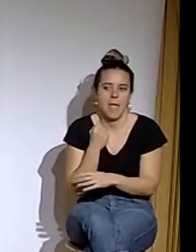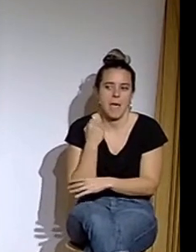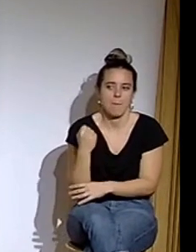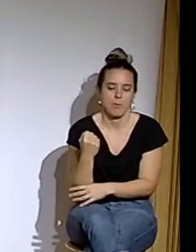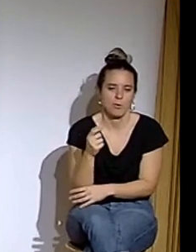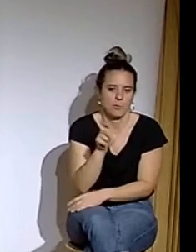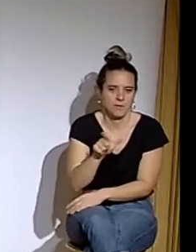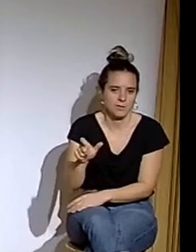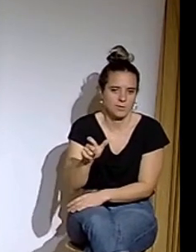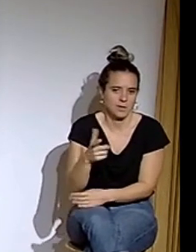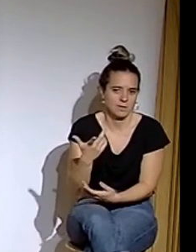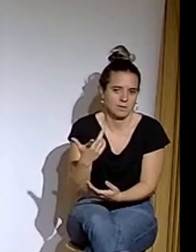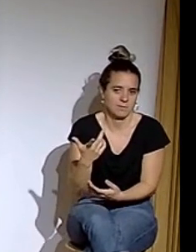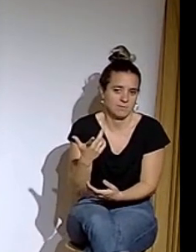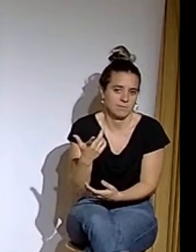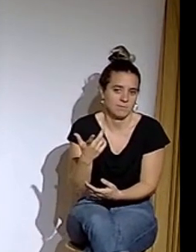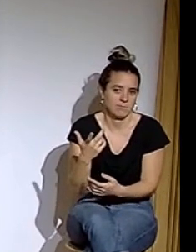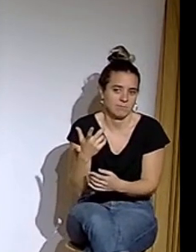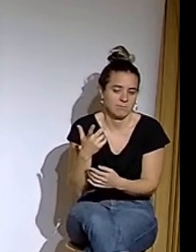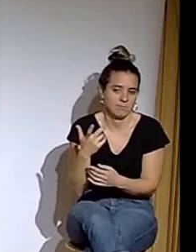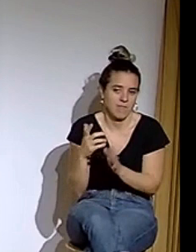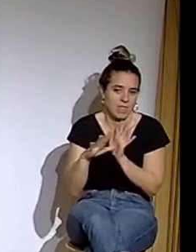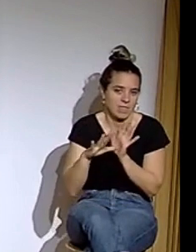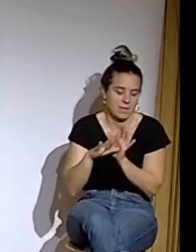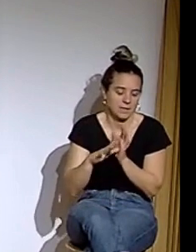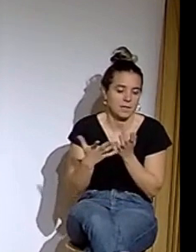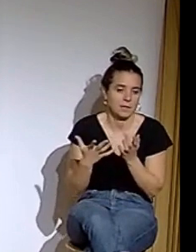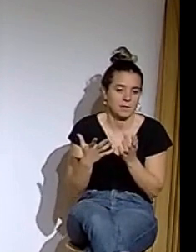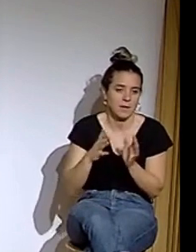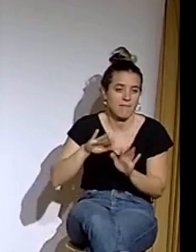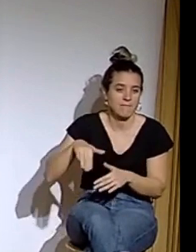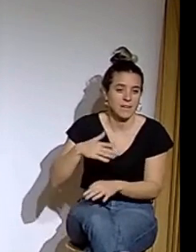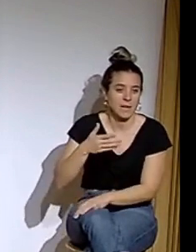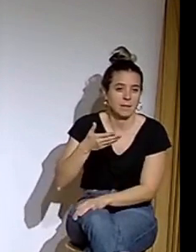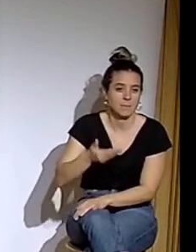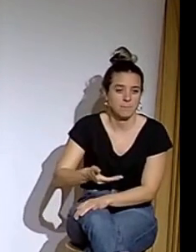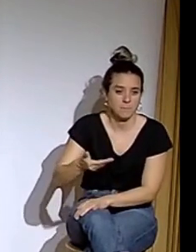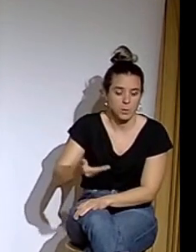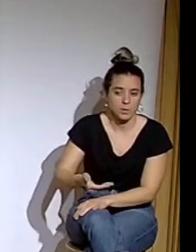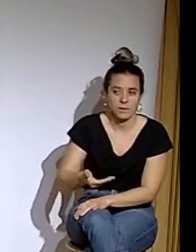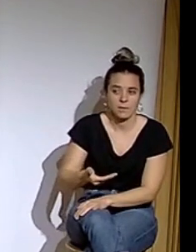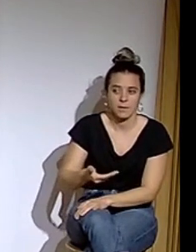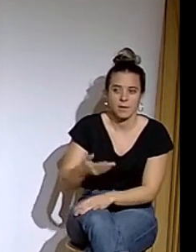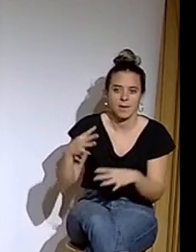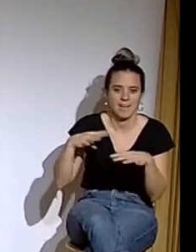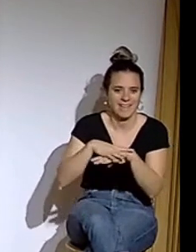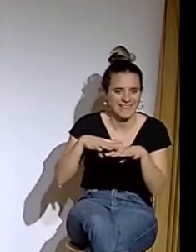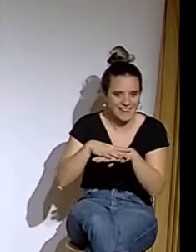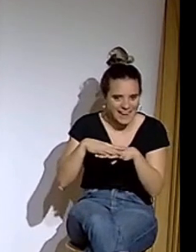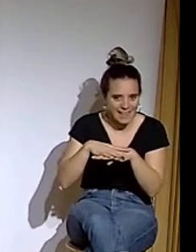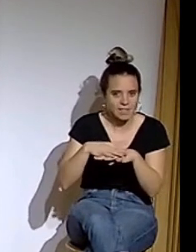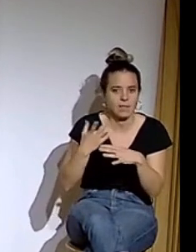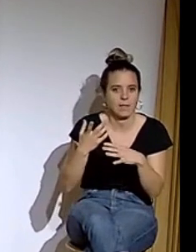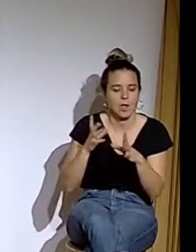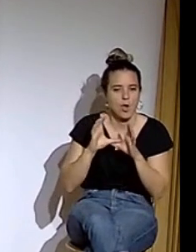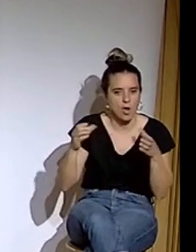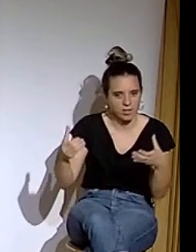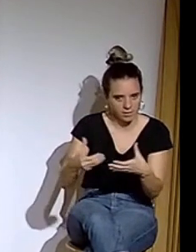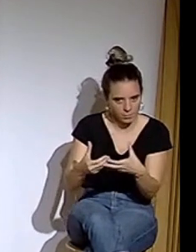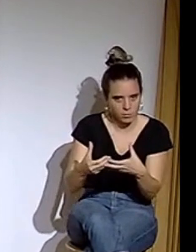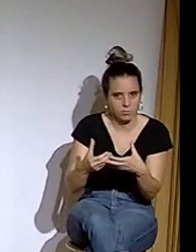te sostienen que al final por eso también es importante para mí generar red y generar colectivo